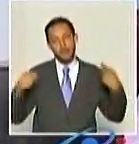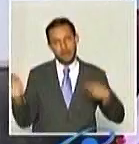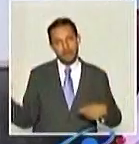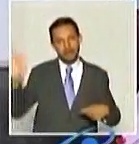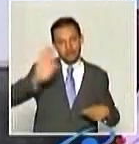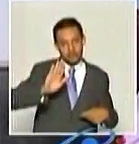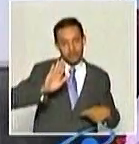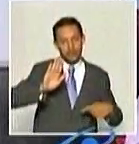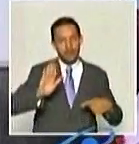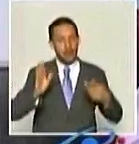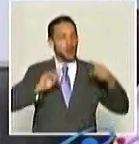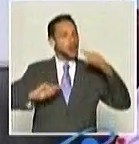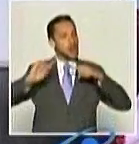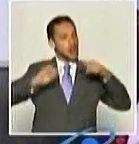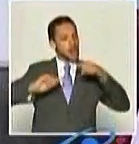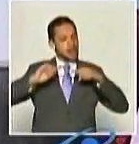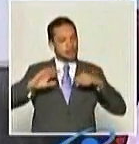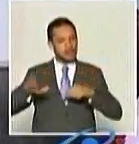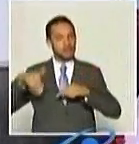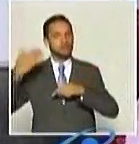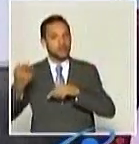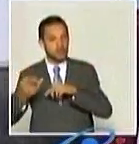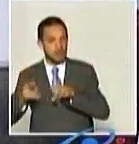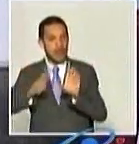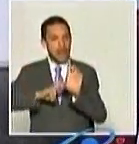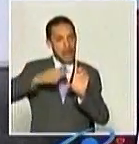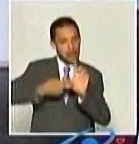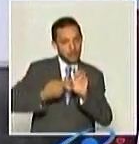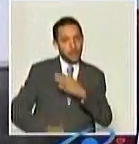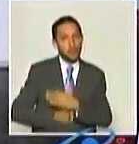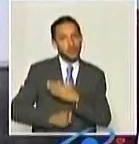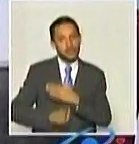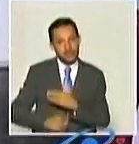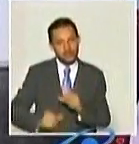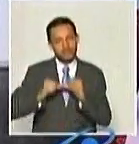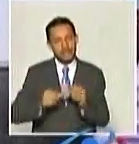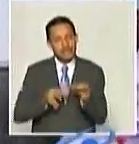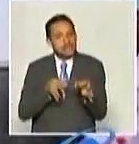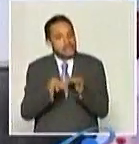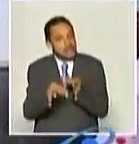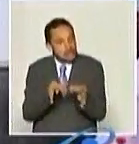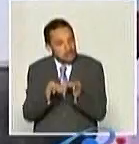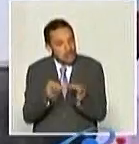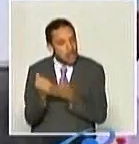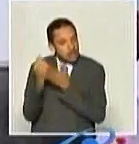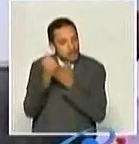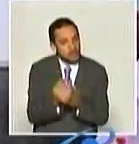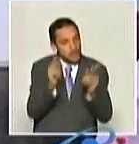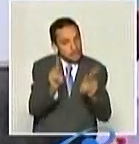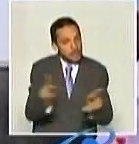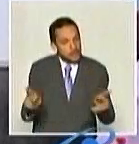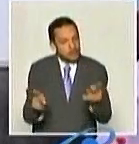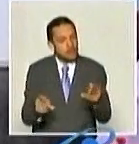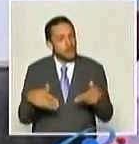que ustedes vayan entendiendo cada una de esas ayudas terapéuticas donde la ozonoterapia tiene una